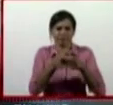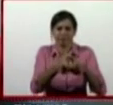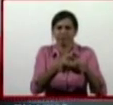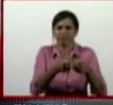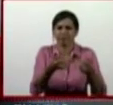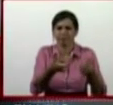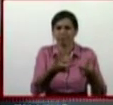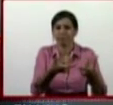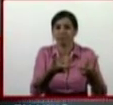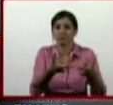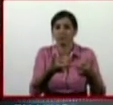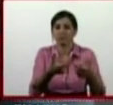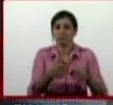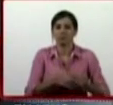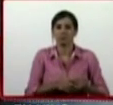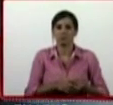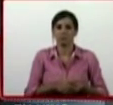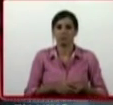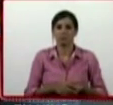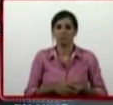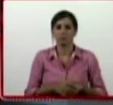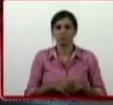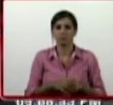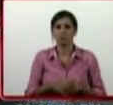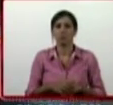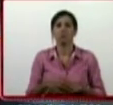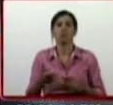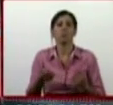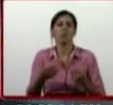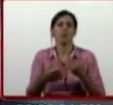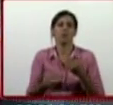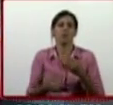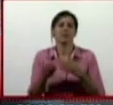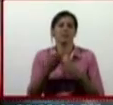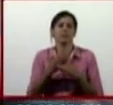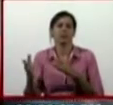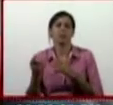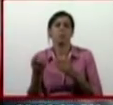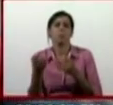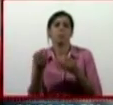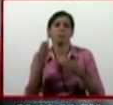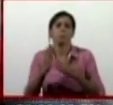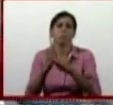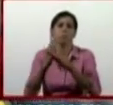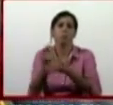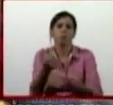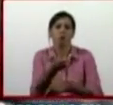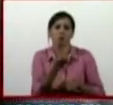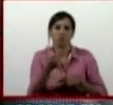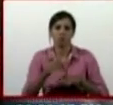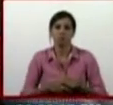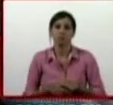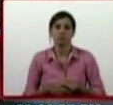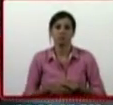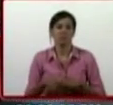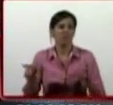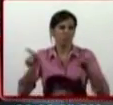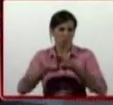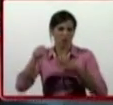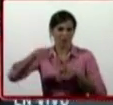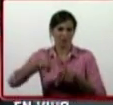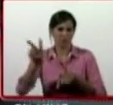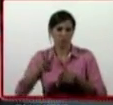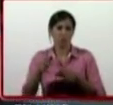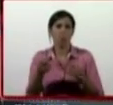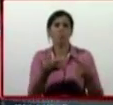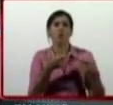los restos de los rinocerontes de la derecha gremial, que está haciendo perder el semestre y el año de estudio a